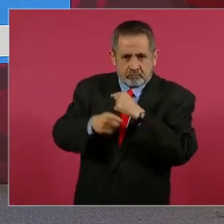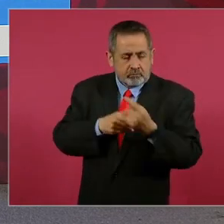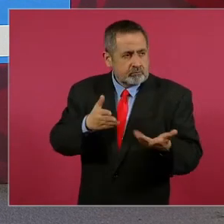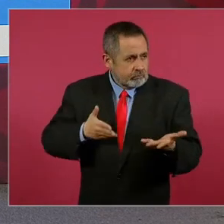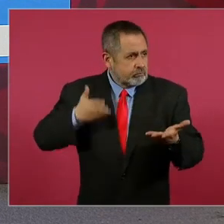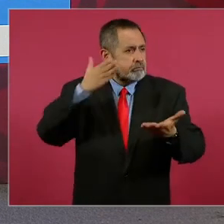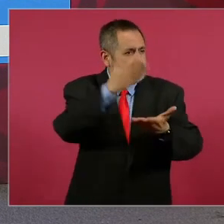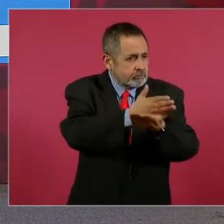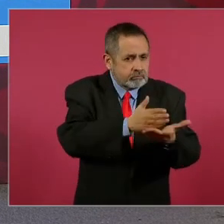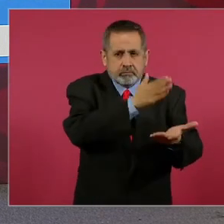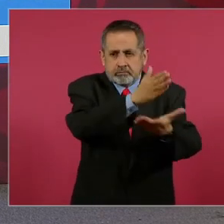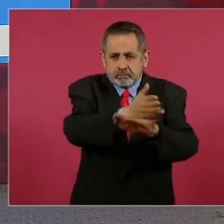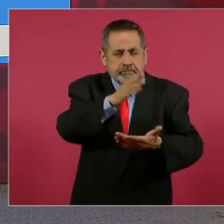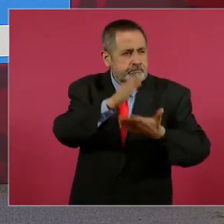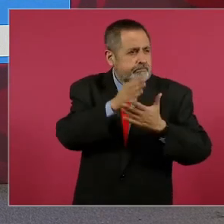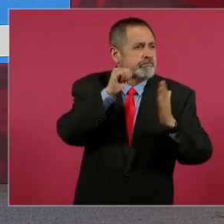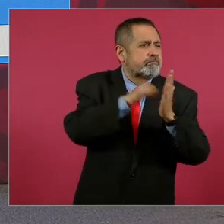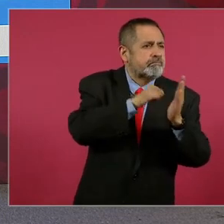a regresar